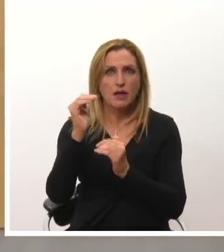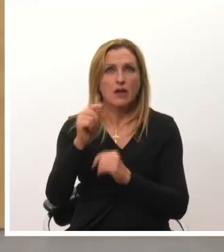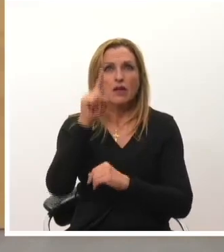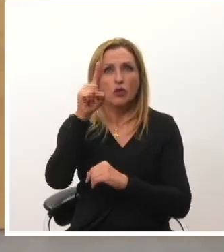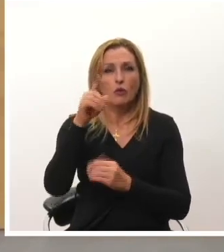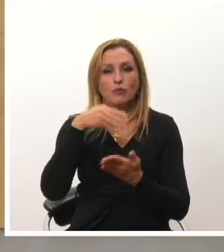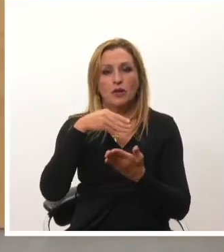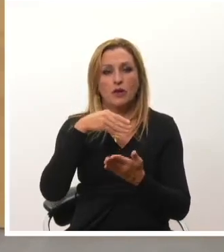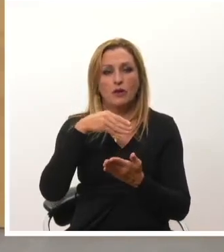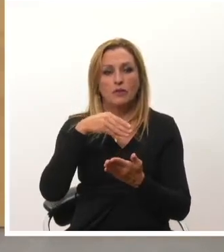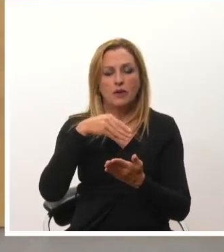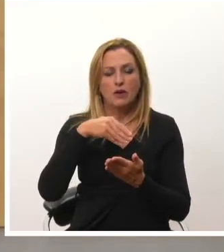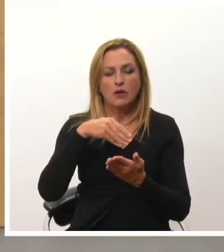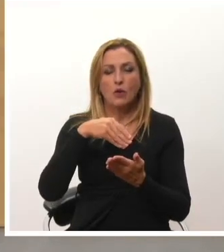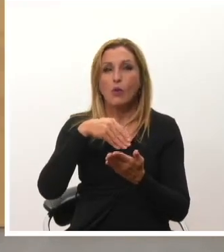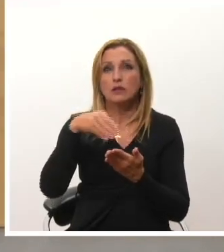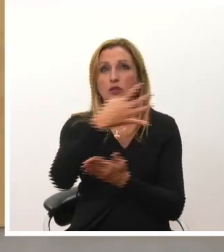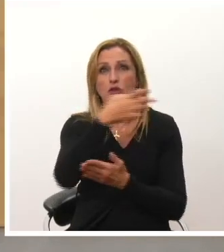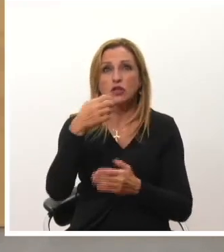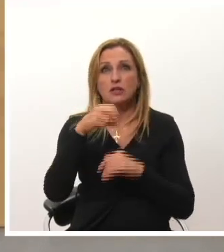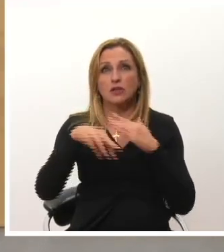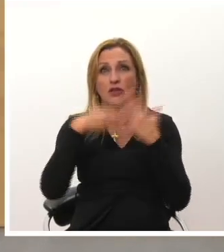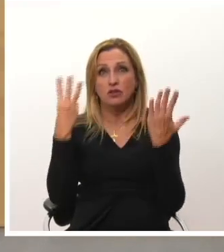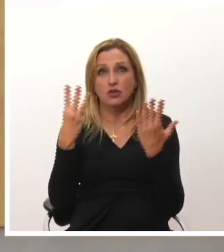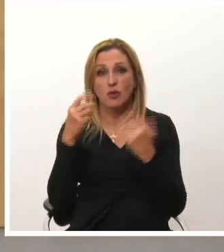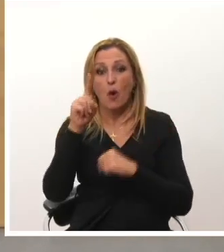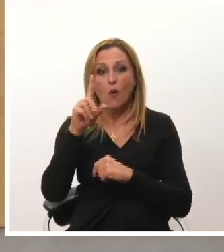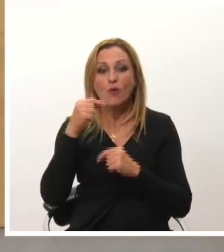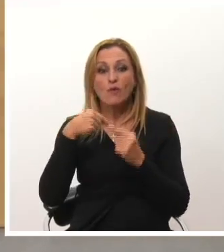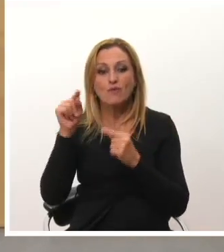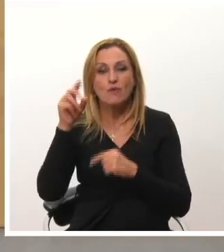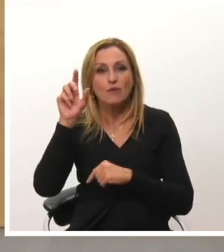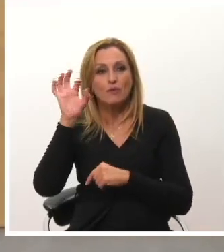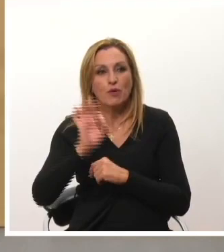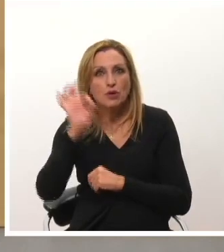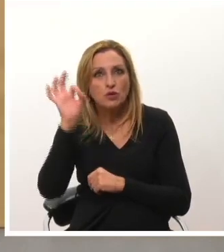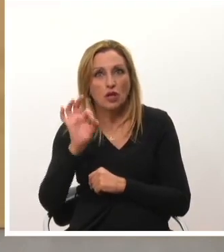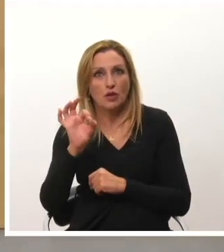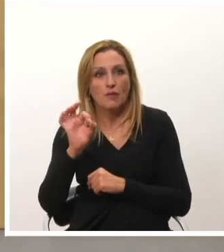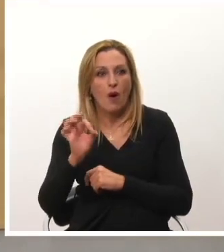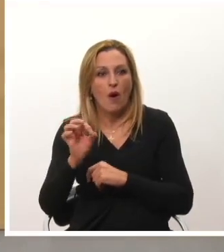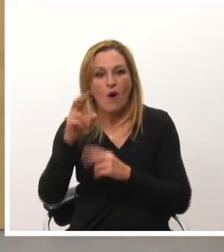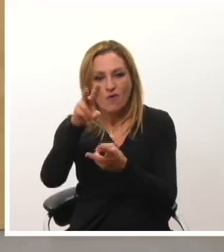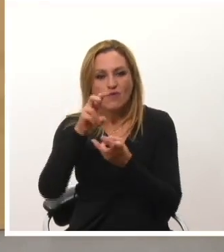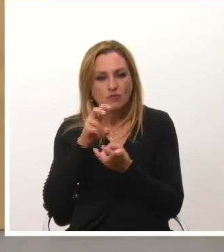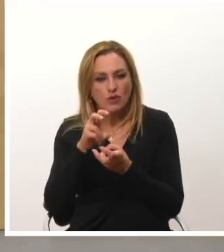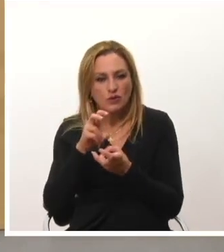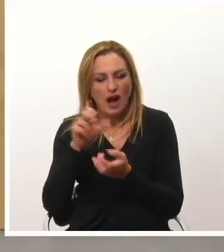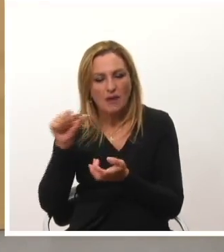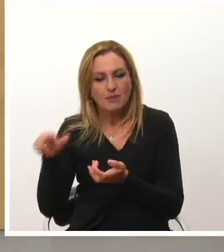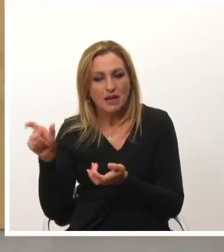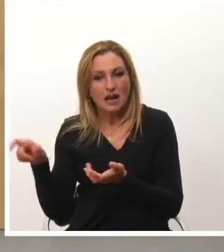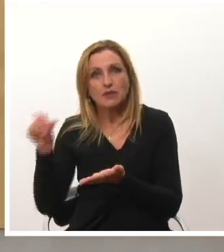millones 418.000 sabe cuánto significa eso 1%. vamos a y es una previsión vamos a fundir a impuestos de verdad ese tipo